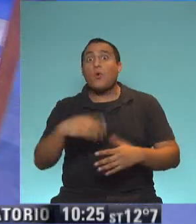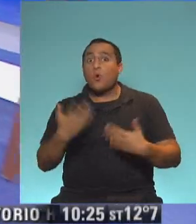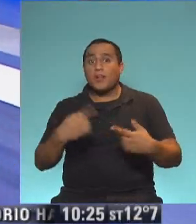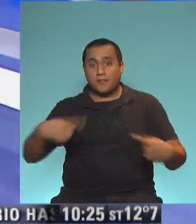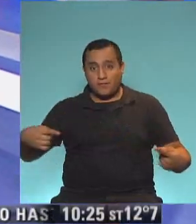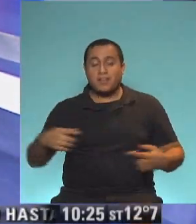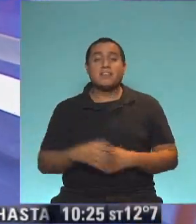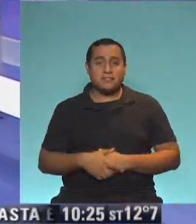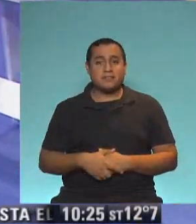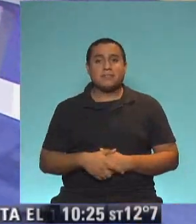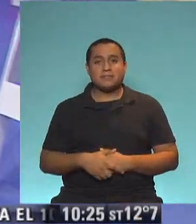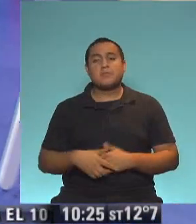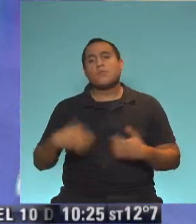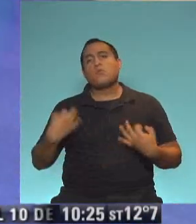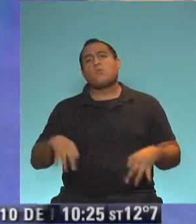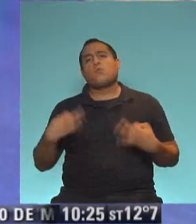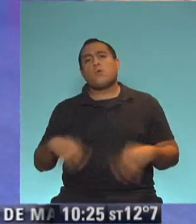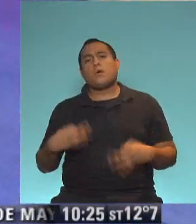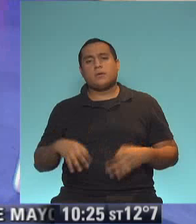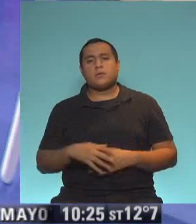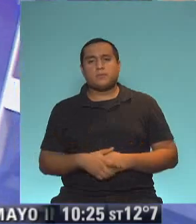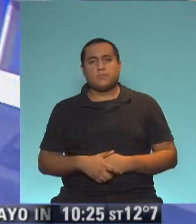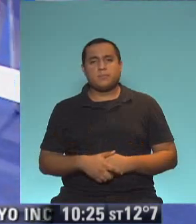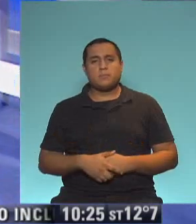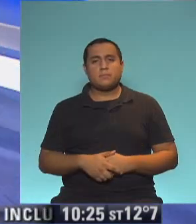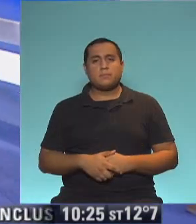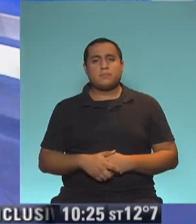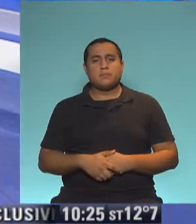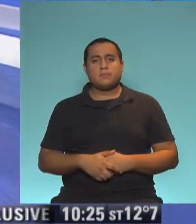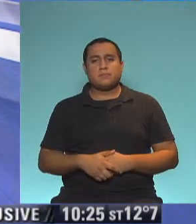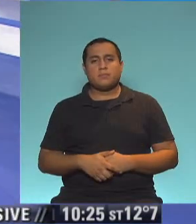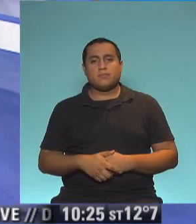muy bueno! Perfecto. Tiene canción y todo. ¿Qué dice? Hay de todo acá.